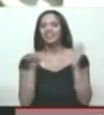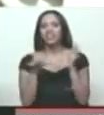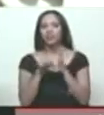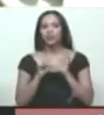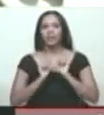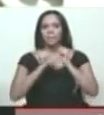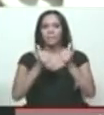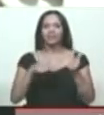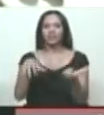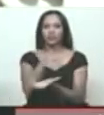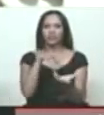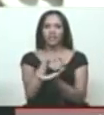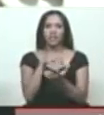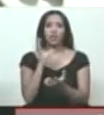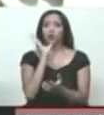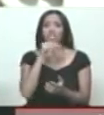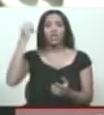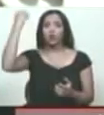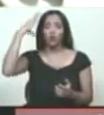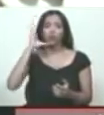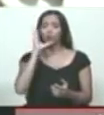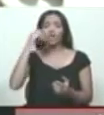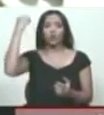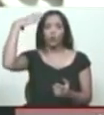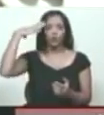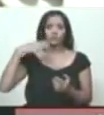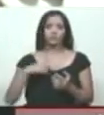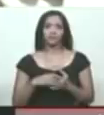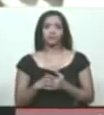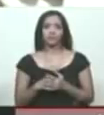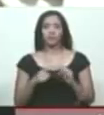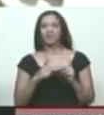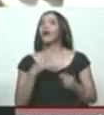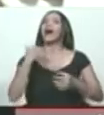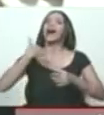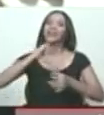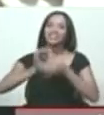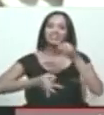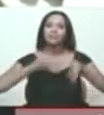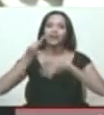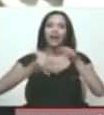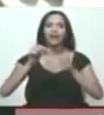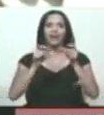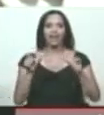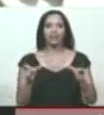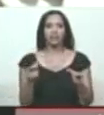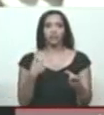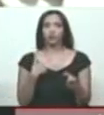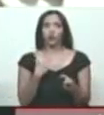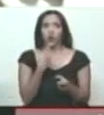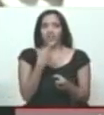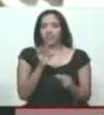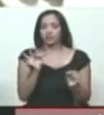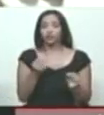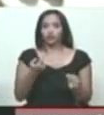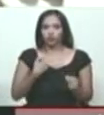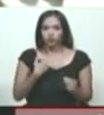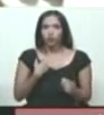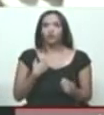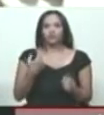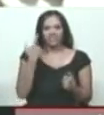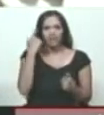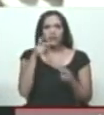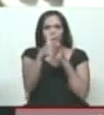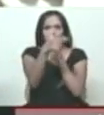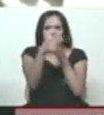sino es su molestia. No tiene luz, no tiene luz. Pero hay que explicarles a la gente. Yo no había mencionado, yo estaba al tanto del disparo